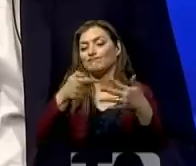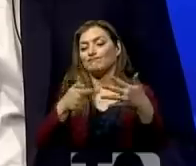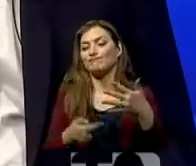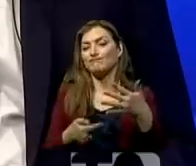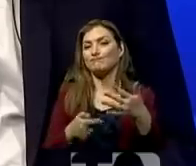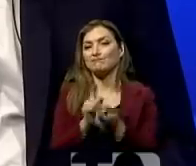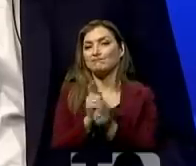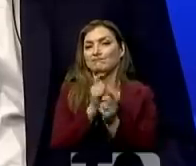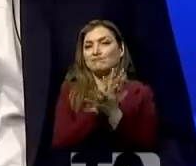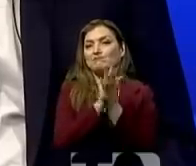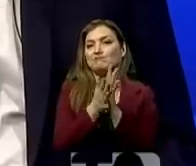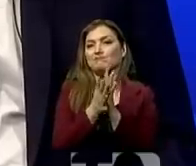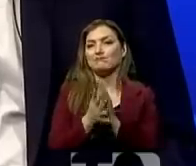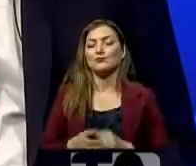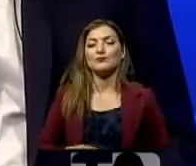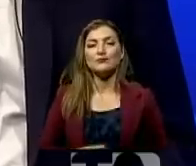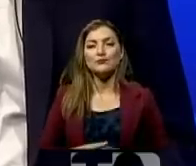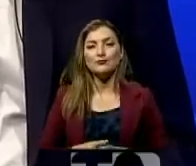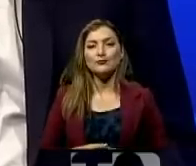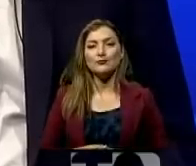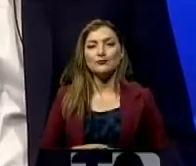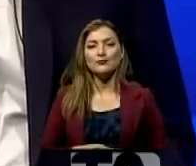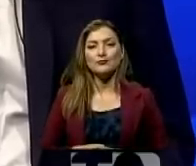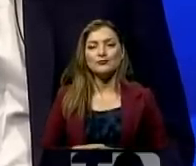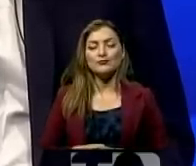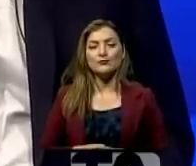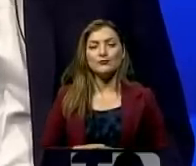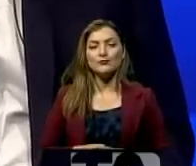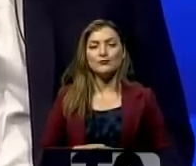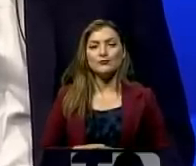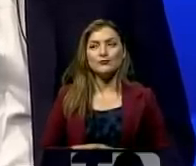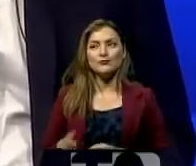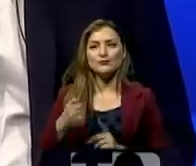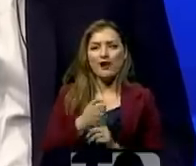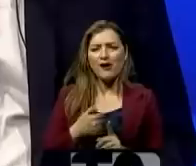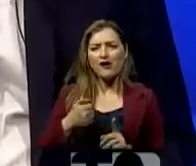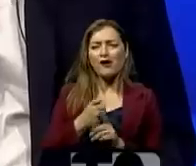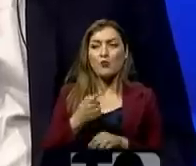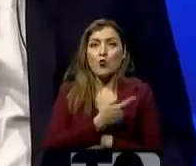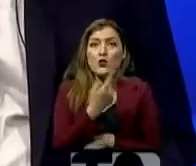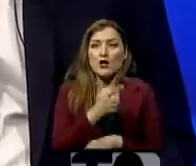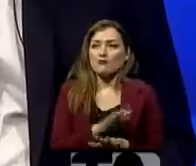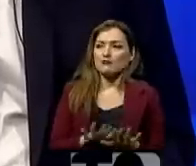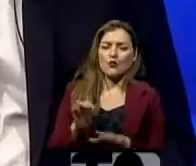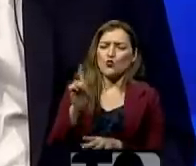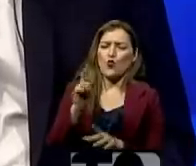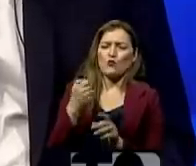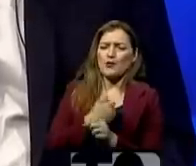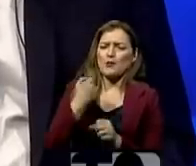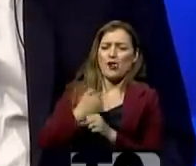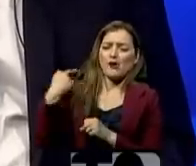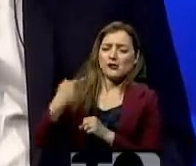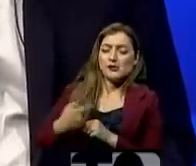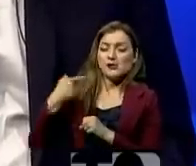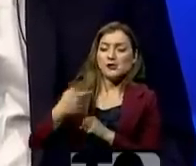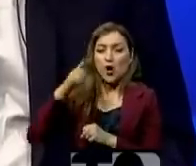cambio bueno hay que insistirles esto no se trata de un día que seguir todos los días el trabajo es diario y